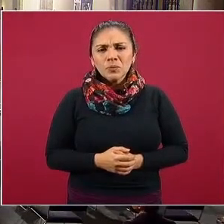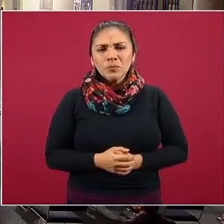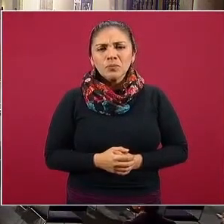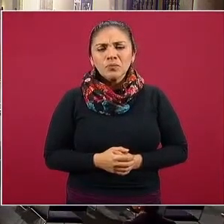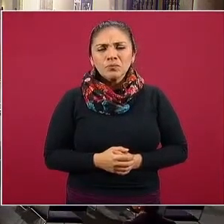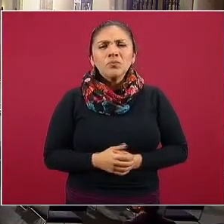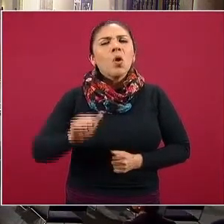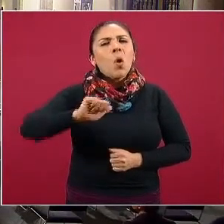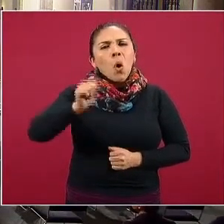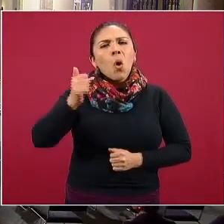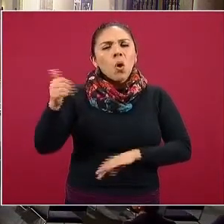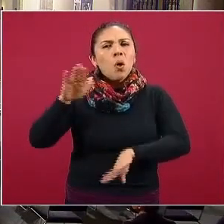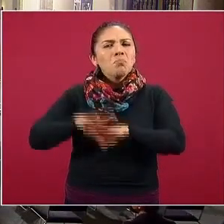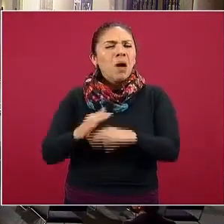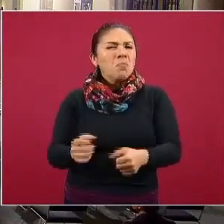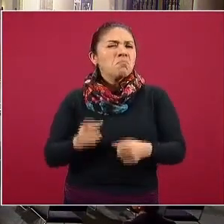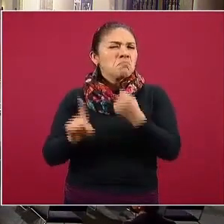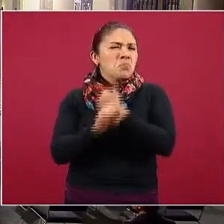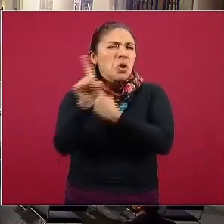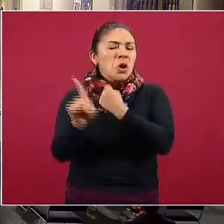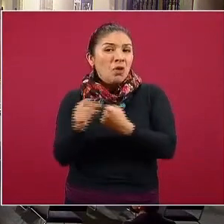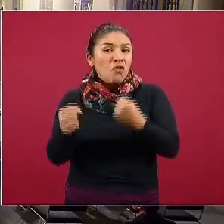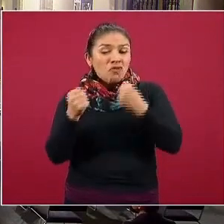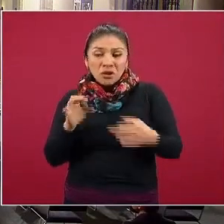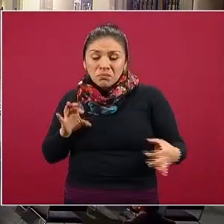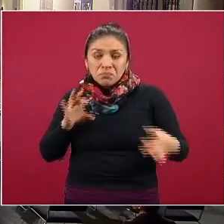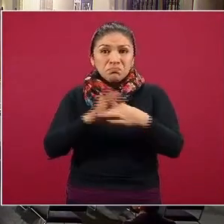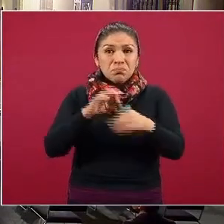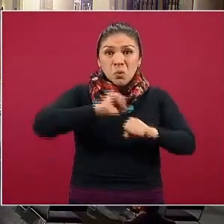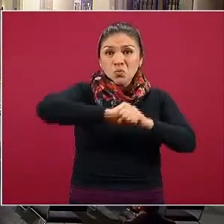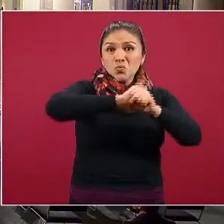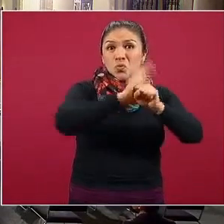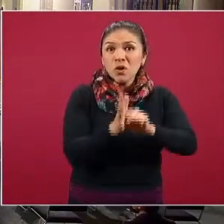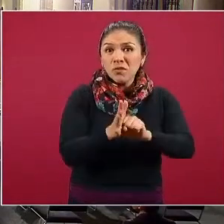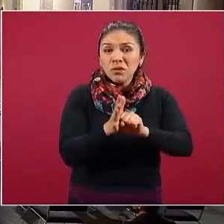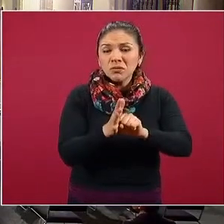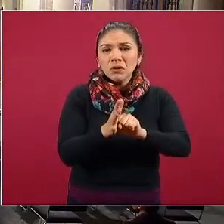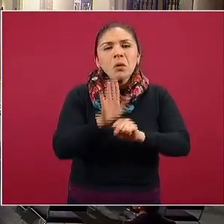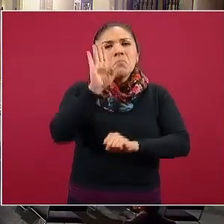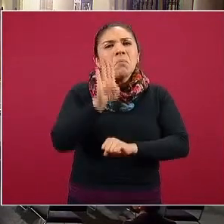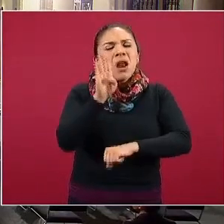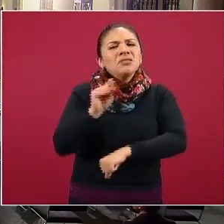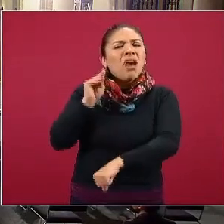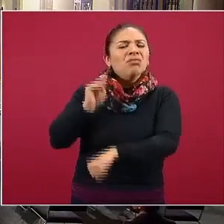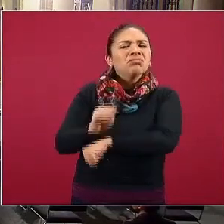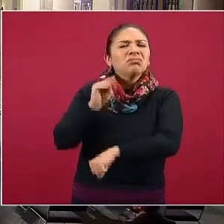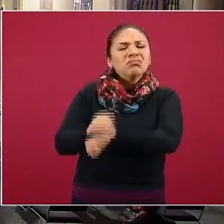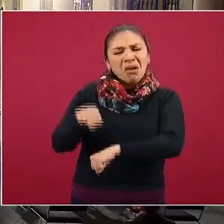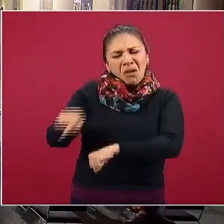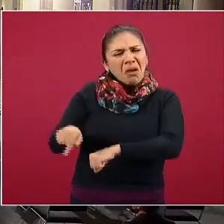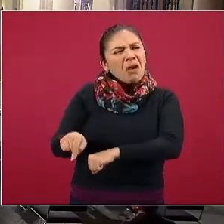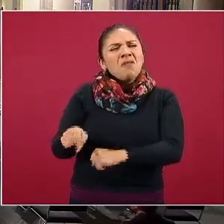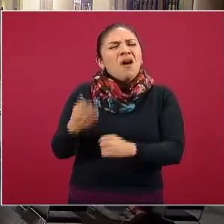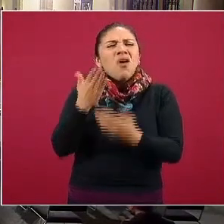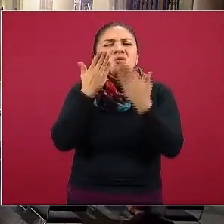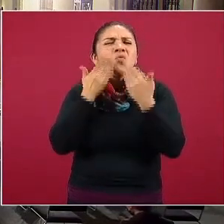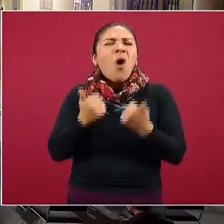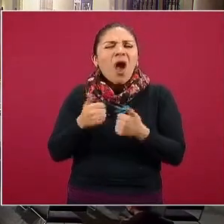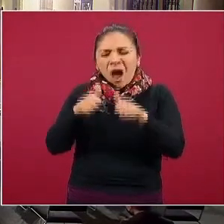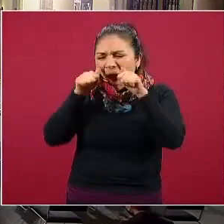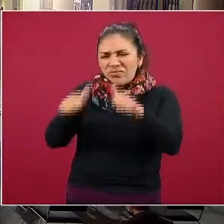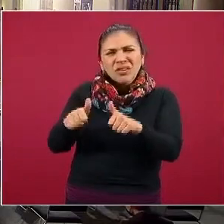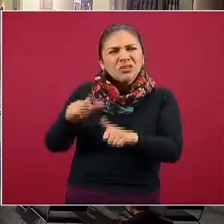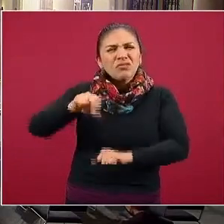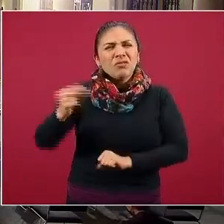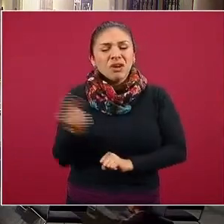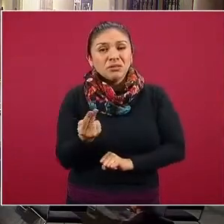que otros problemas que están fuertemente vinculados con el COVID-19 no se vean con la misma atención. Y